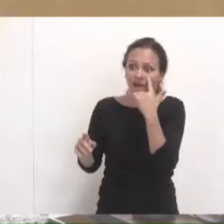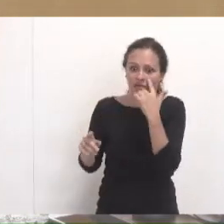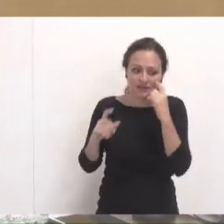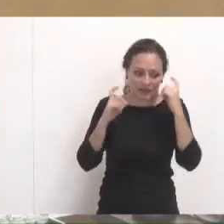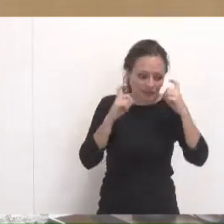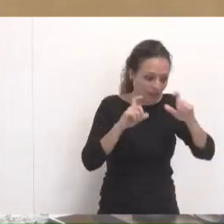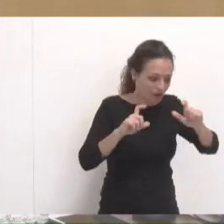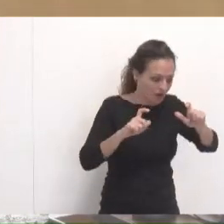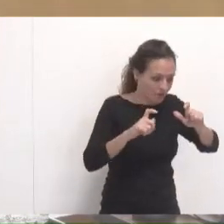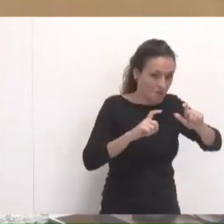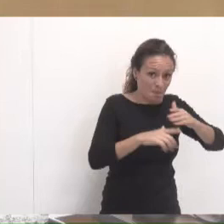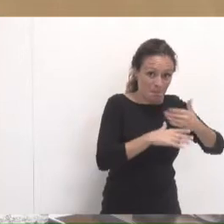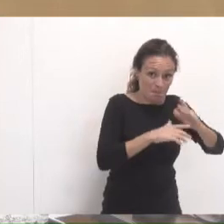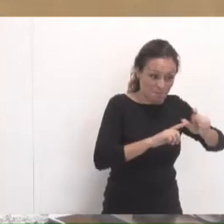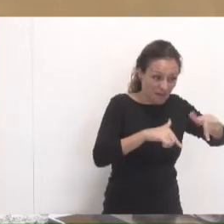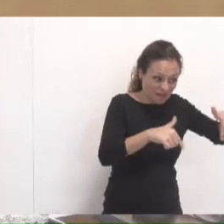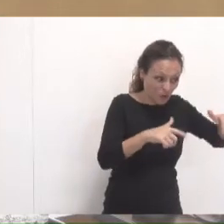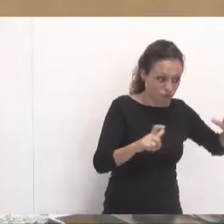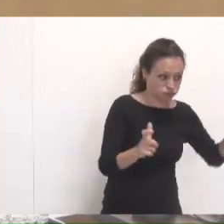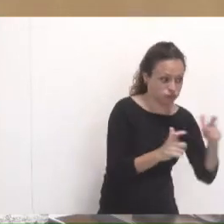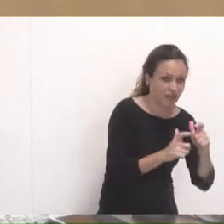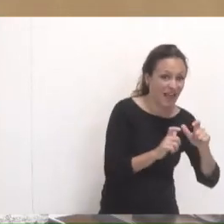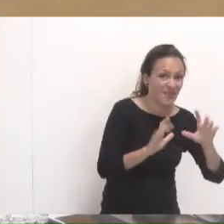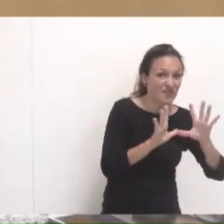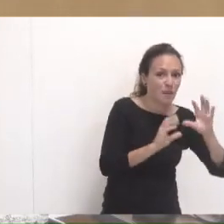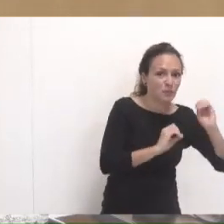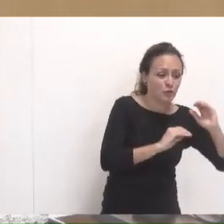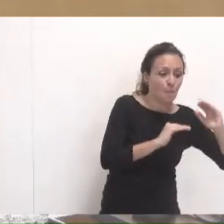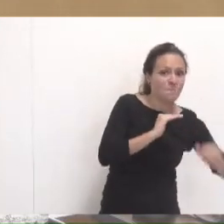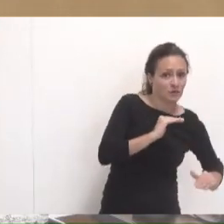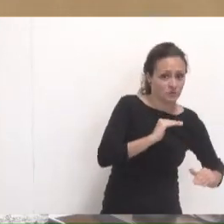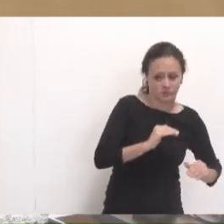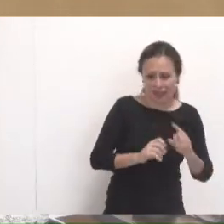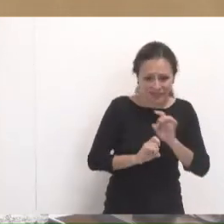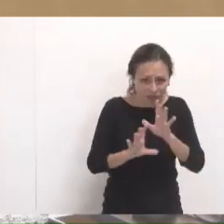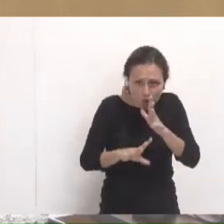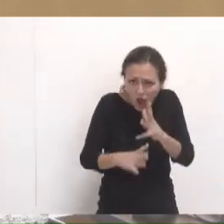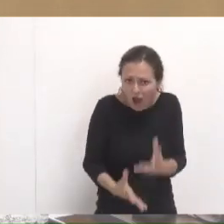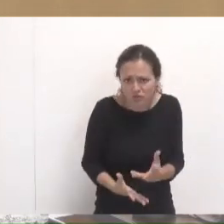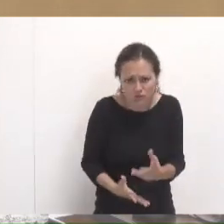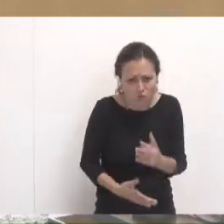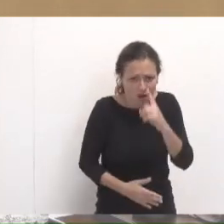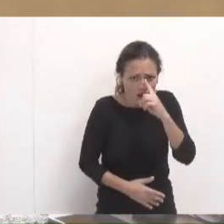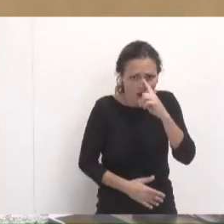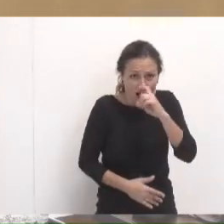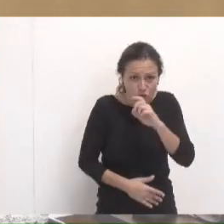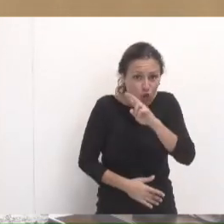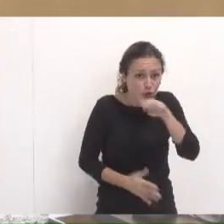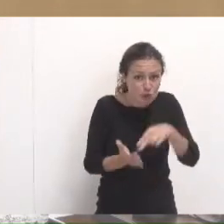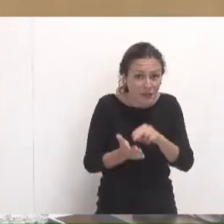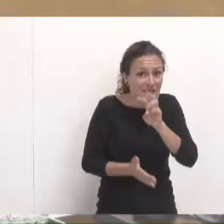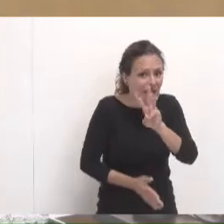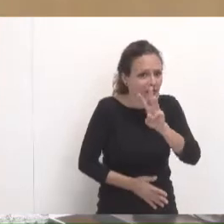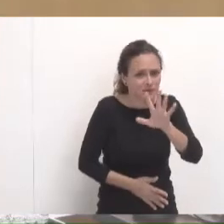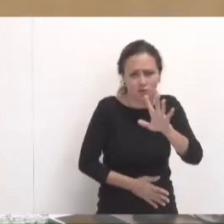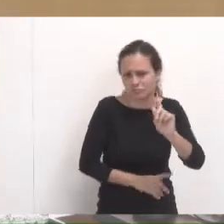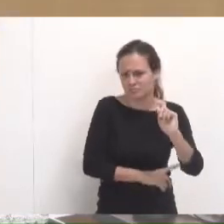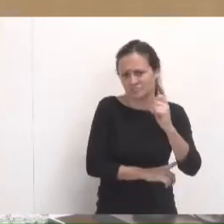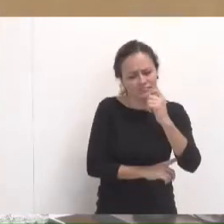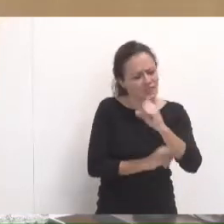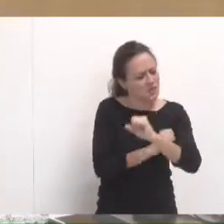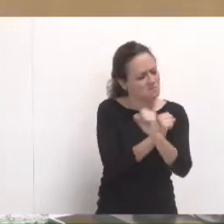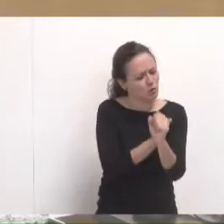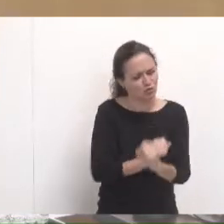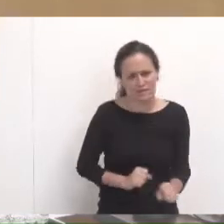eliminación invertido por debajo del 10%, pero que a día de hoy es imposible poder llegar en el año 2035. Por lo tanto, es la